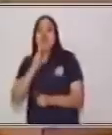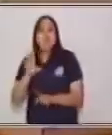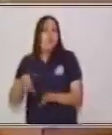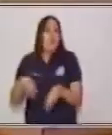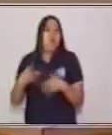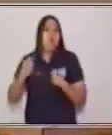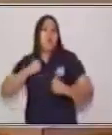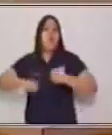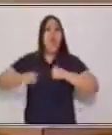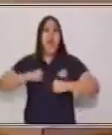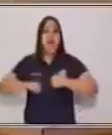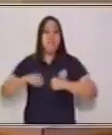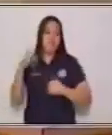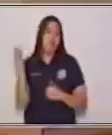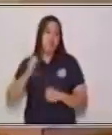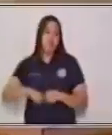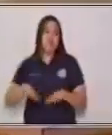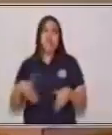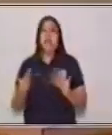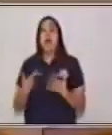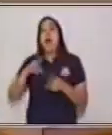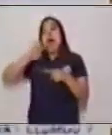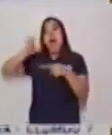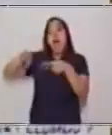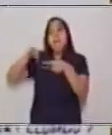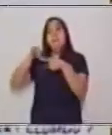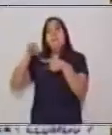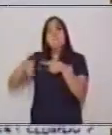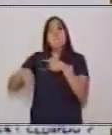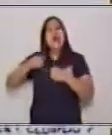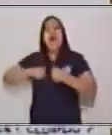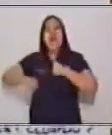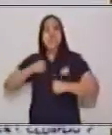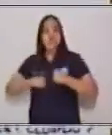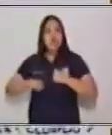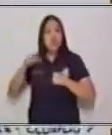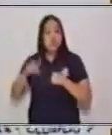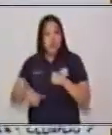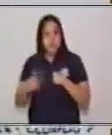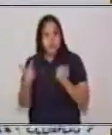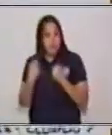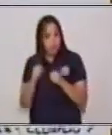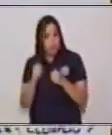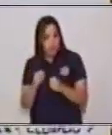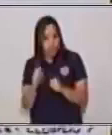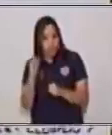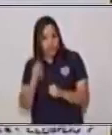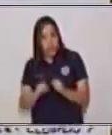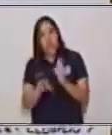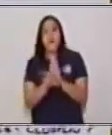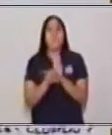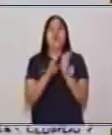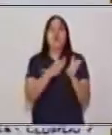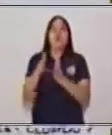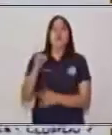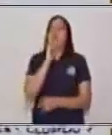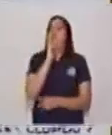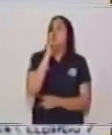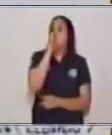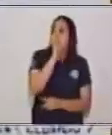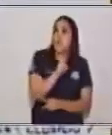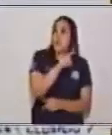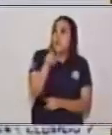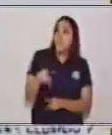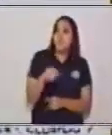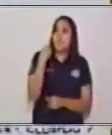la parte de predicado es la acción que va a realizar mi sujeto. Les quiero lanzar la siguiente pregunta a cada uno de ustedes. ¿El